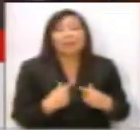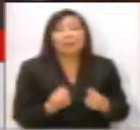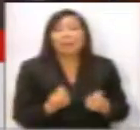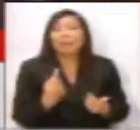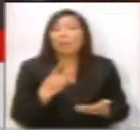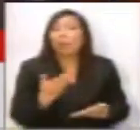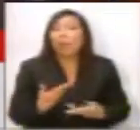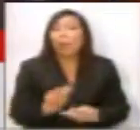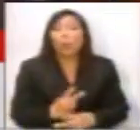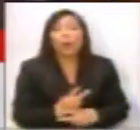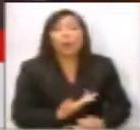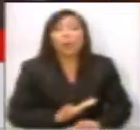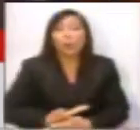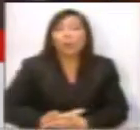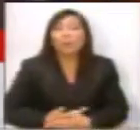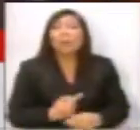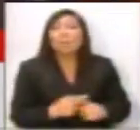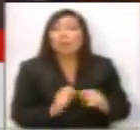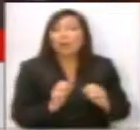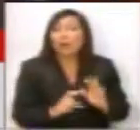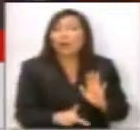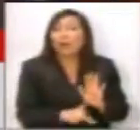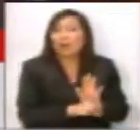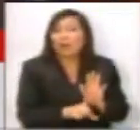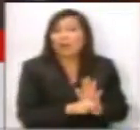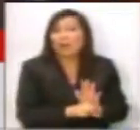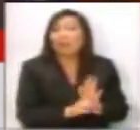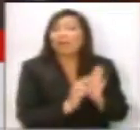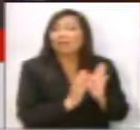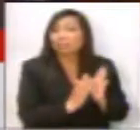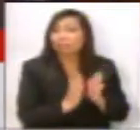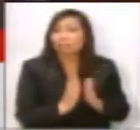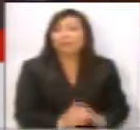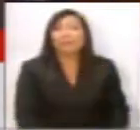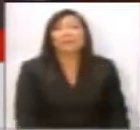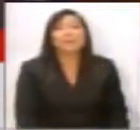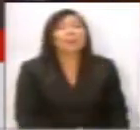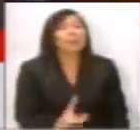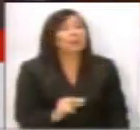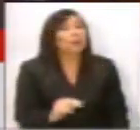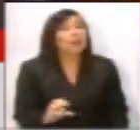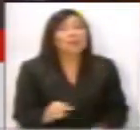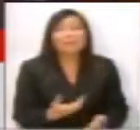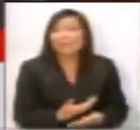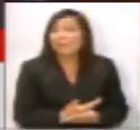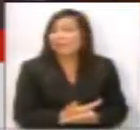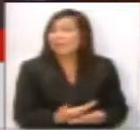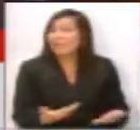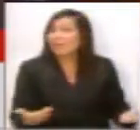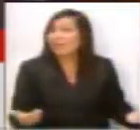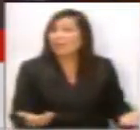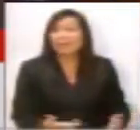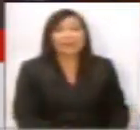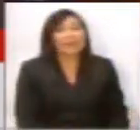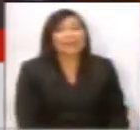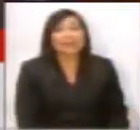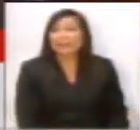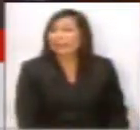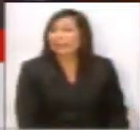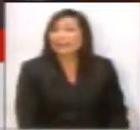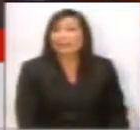plata para criar a sus hijos, pero con leyes adecuadas. Y no se está haciendo, señor